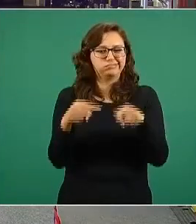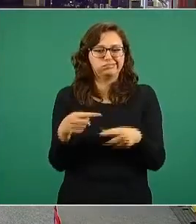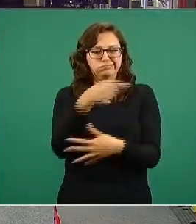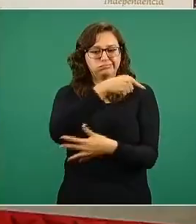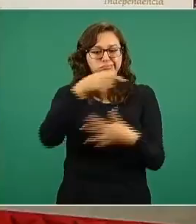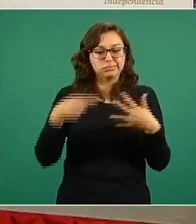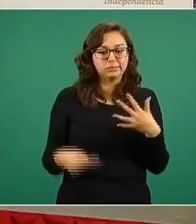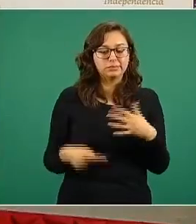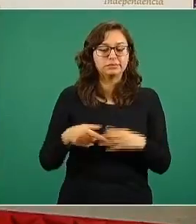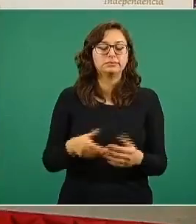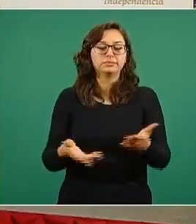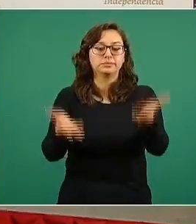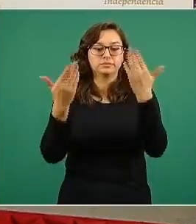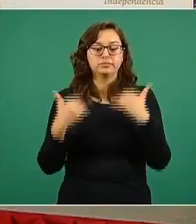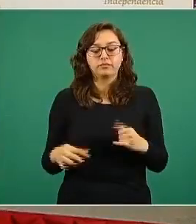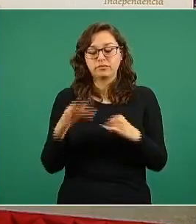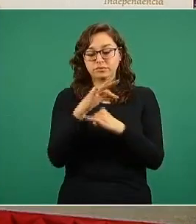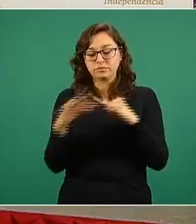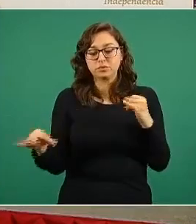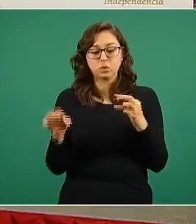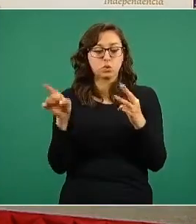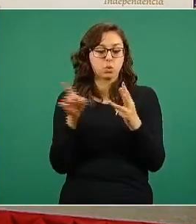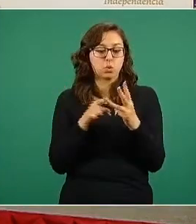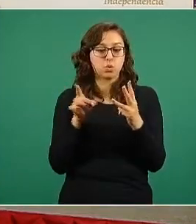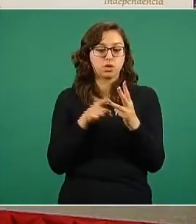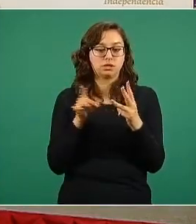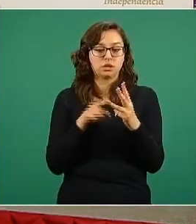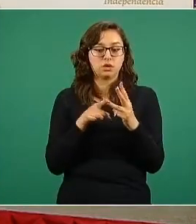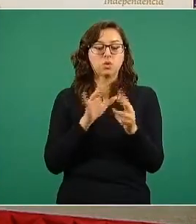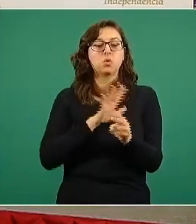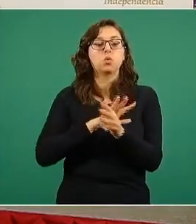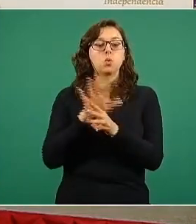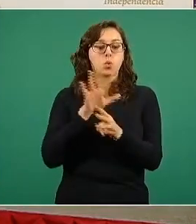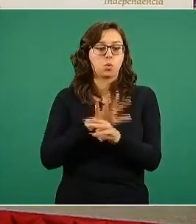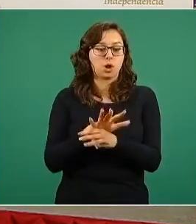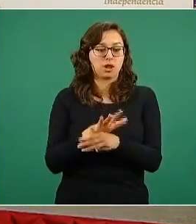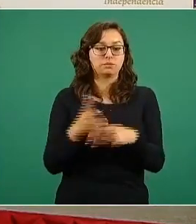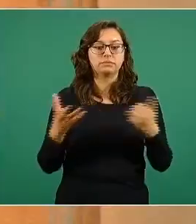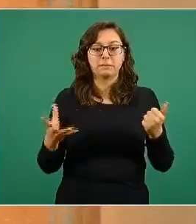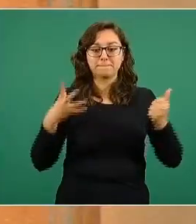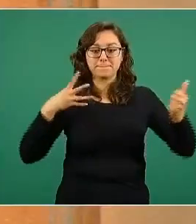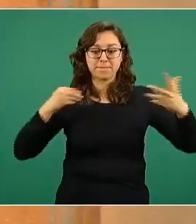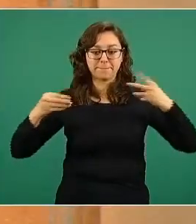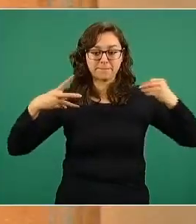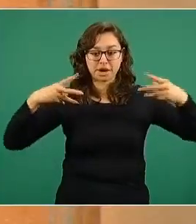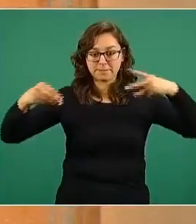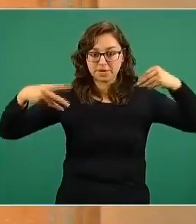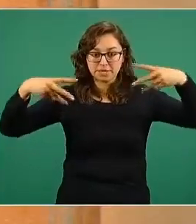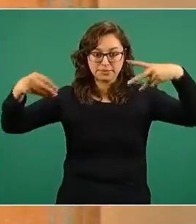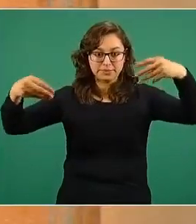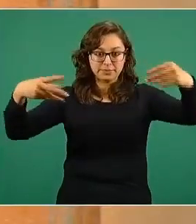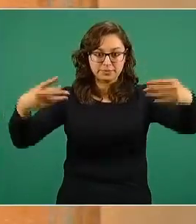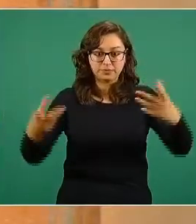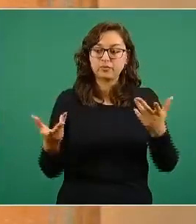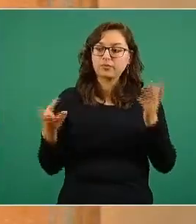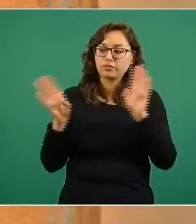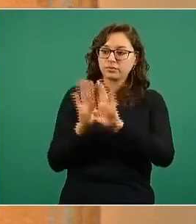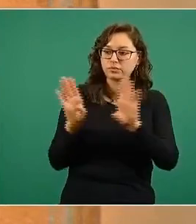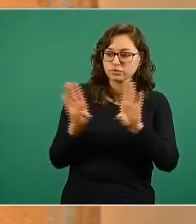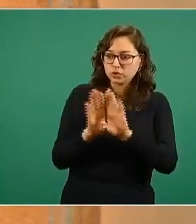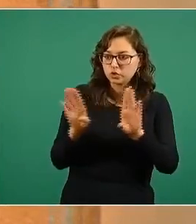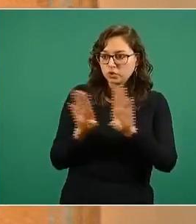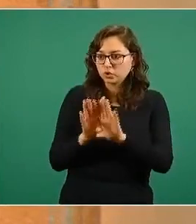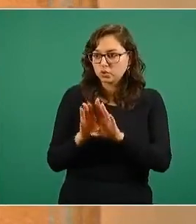Por último tenemos un tercer eje de priorización, que es el acontecer epidémico. De acuerdo a cómo se va